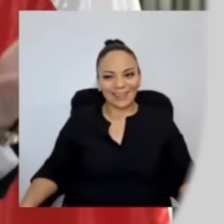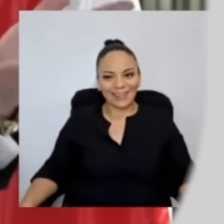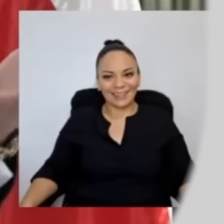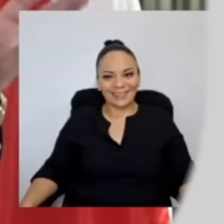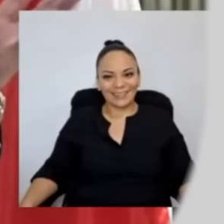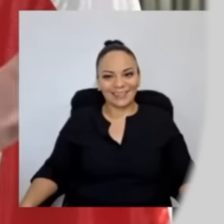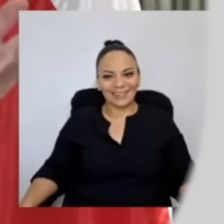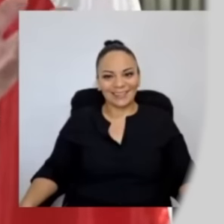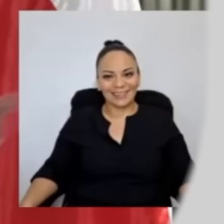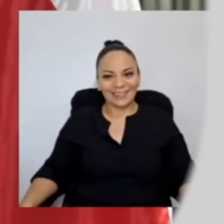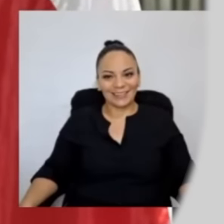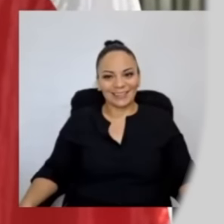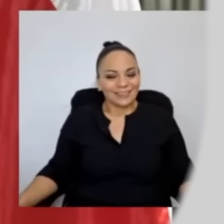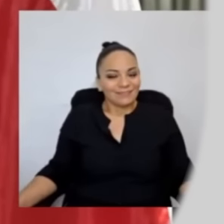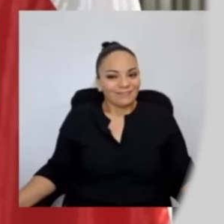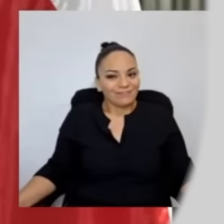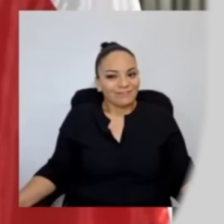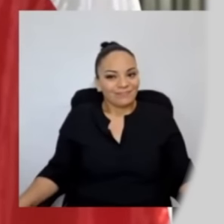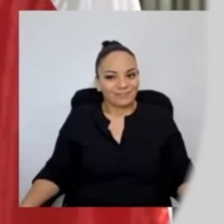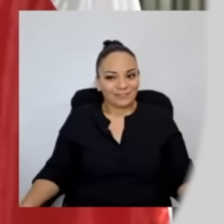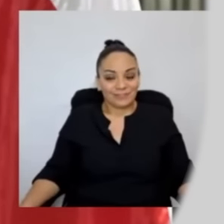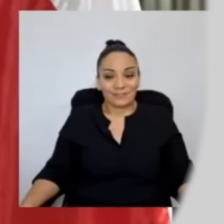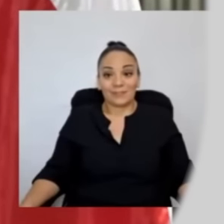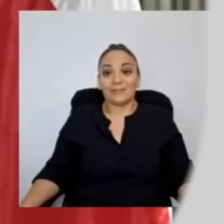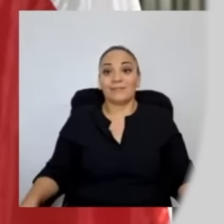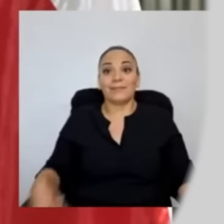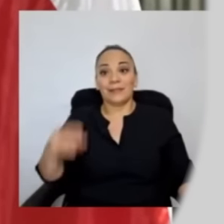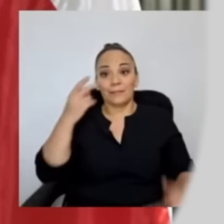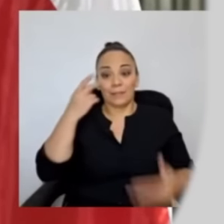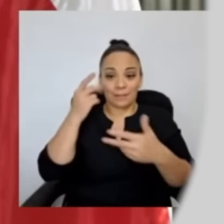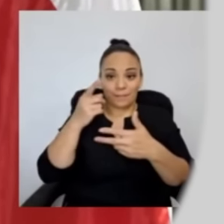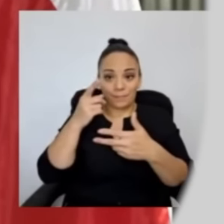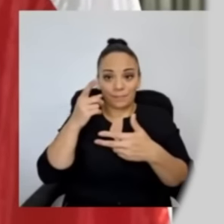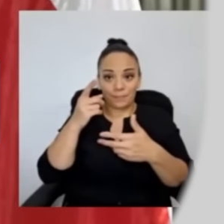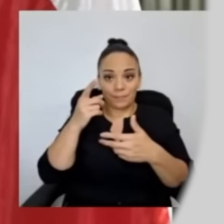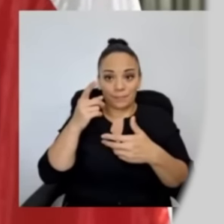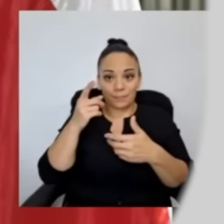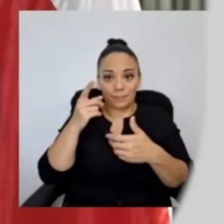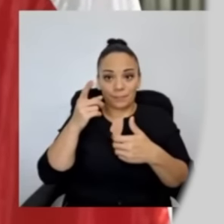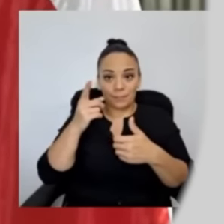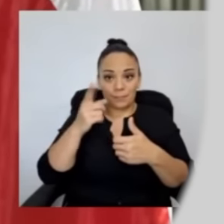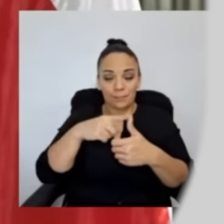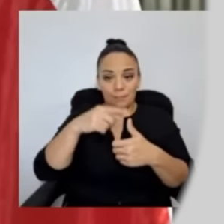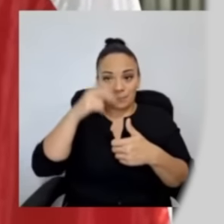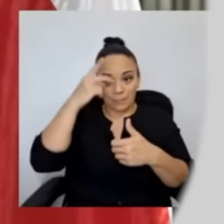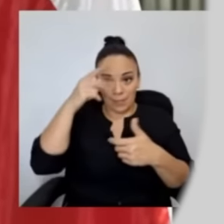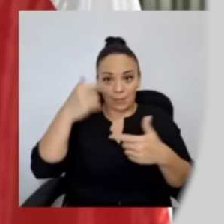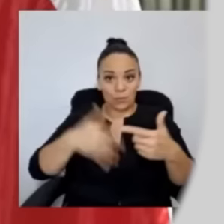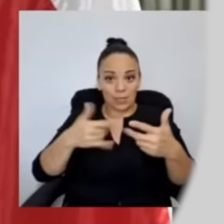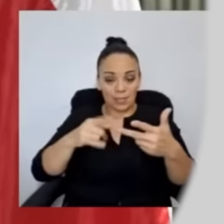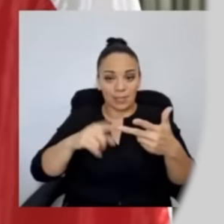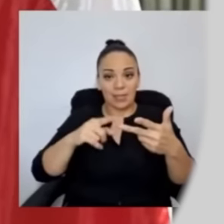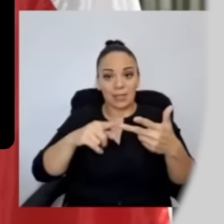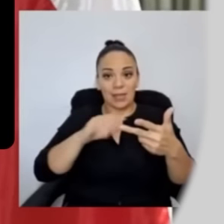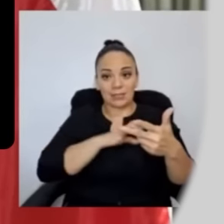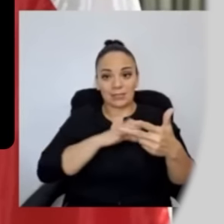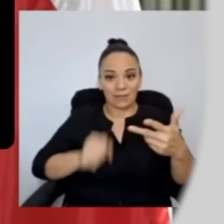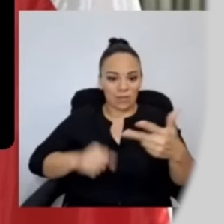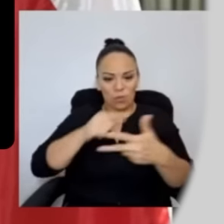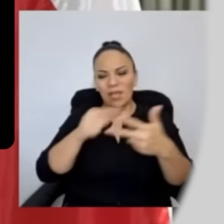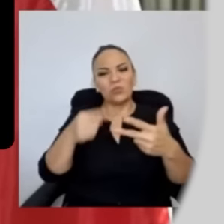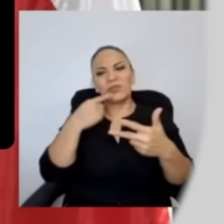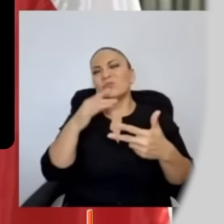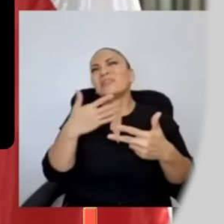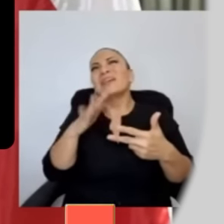Entonces, esos tres pueblos, dominicano, mexicano y salvadoreño, dijeron, ya estamos hartos de